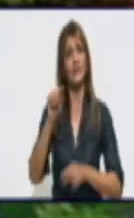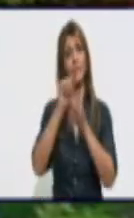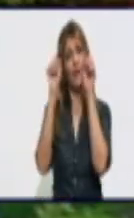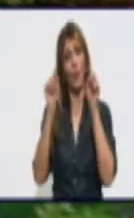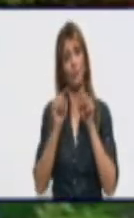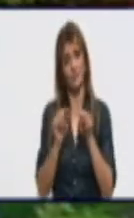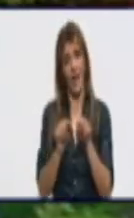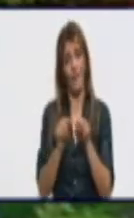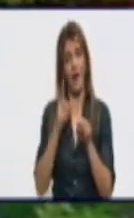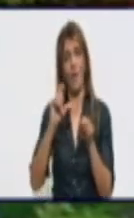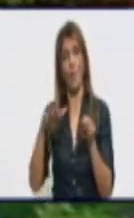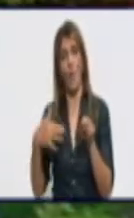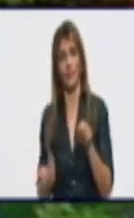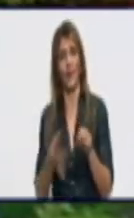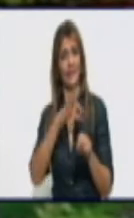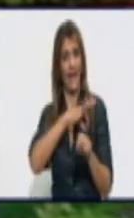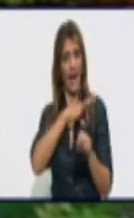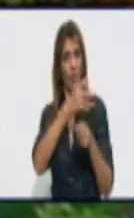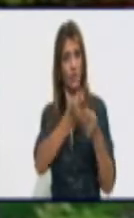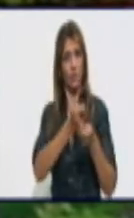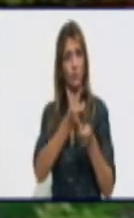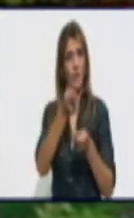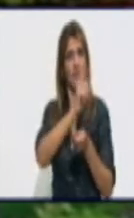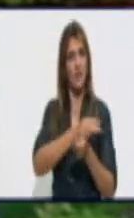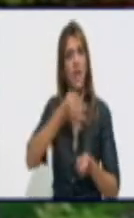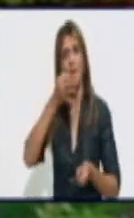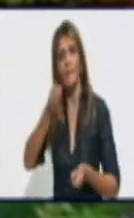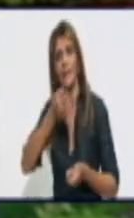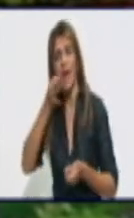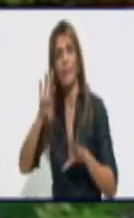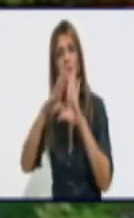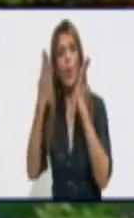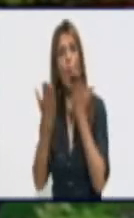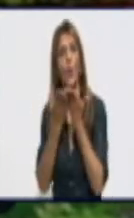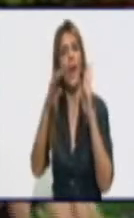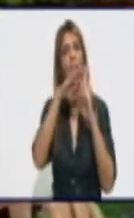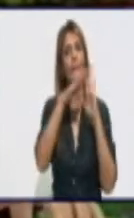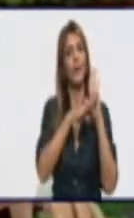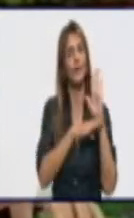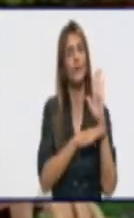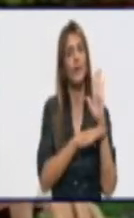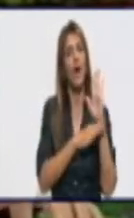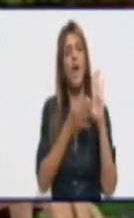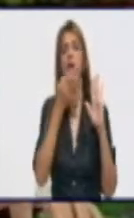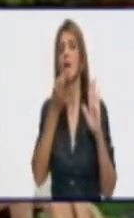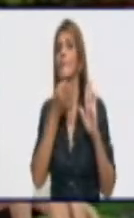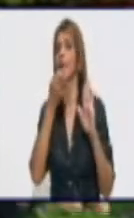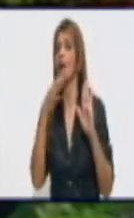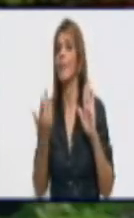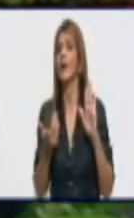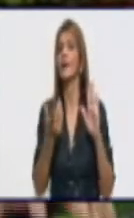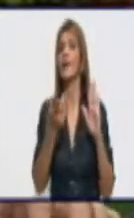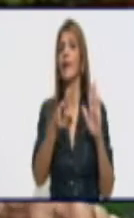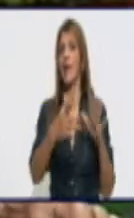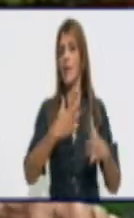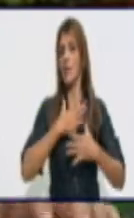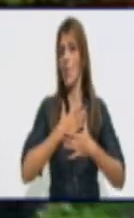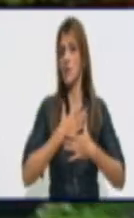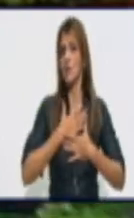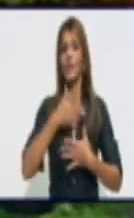Alexander daba a conocer estas medidas. Alexander dijo de que el dueño del ganado lo